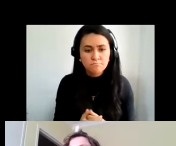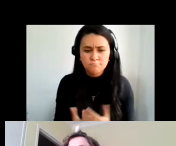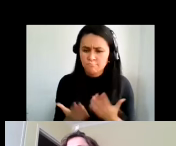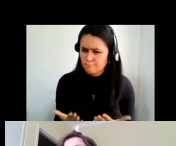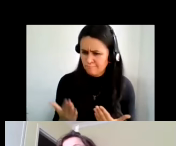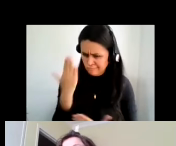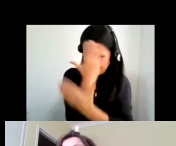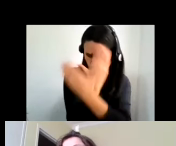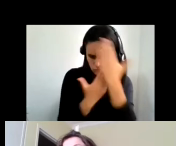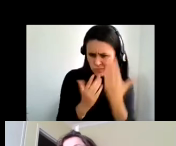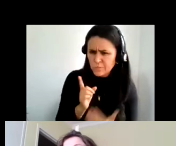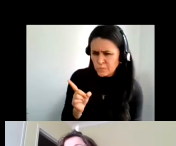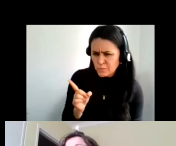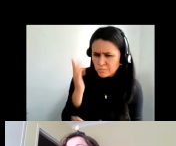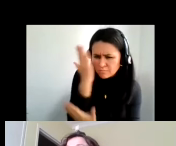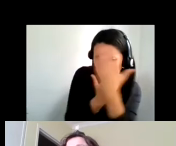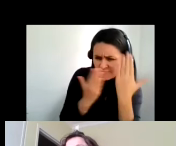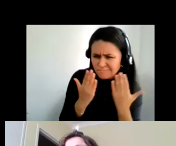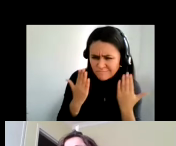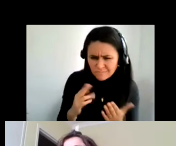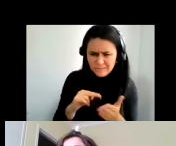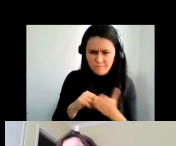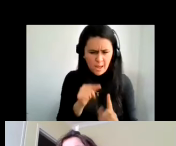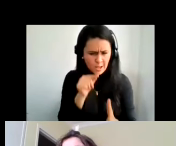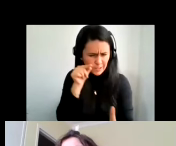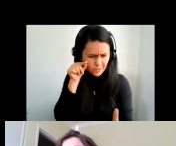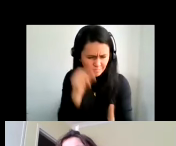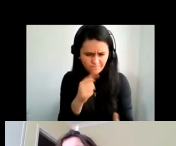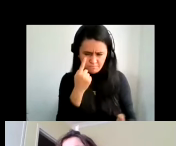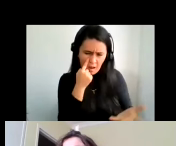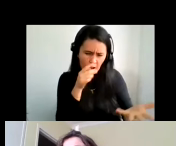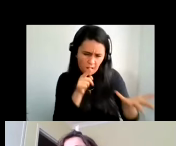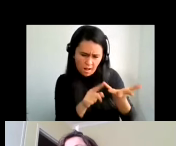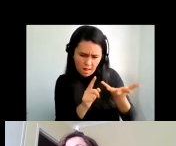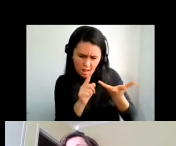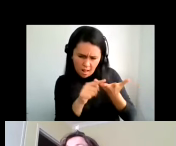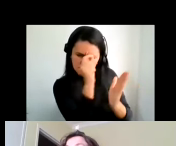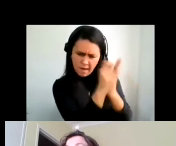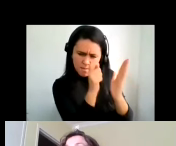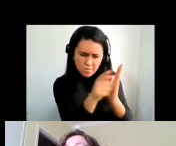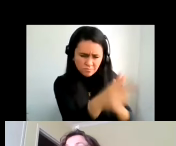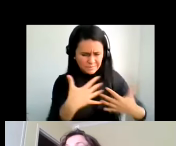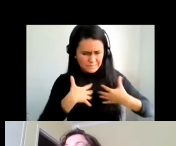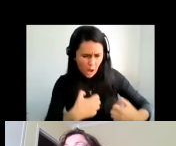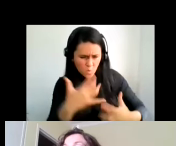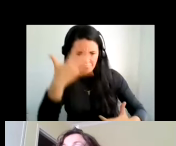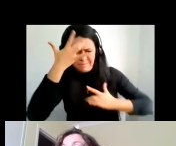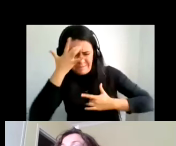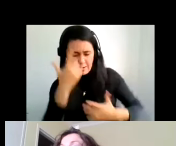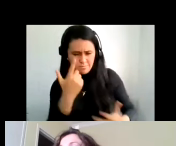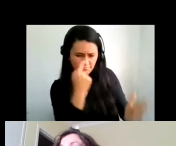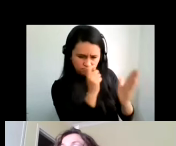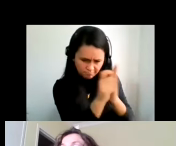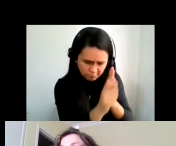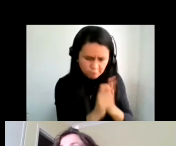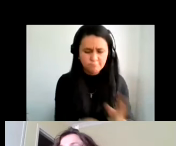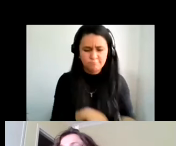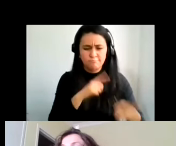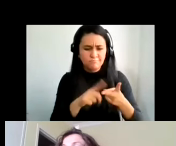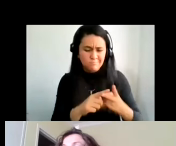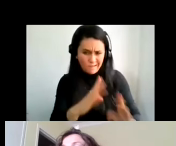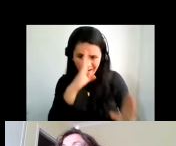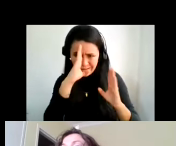capability como to provide precisión en treatments, we're looking at the diagnósticos, effectiveness of cumplimiento de systems. proveedores de So salud, really, la efectividad de los we're only sistemas just de